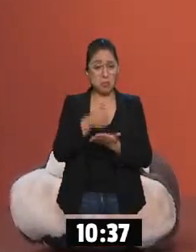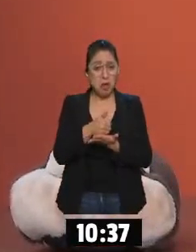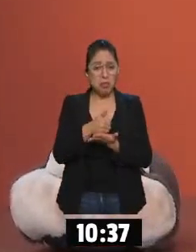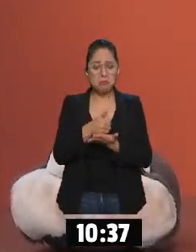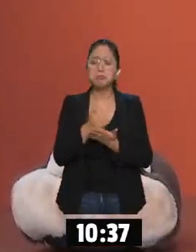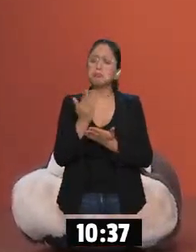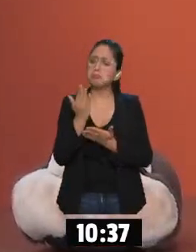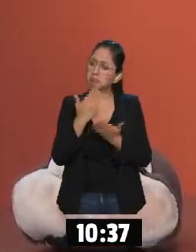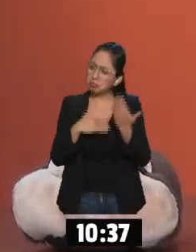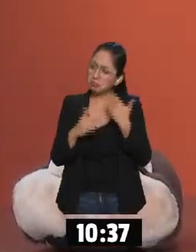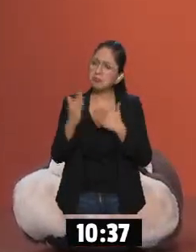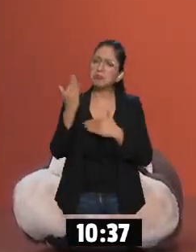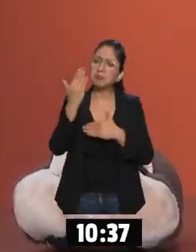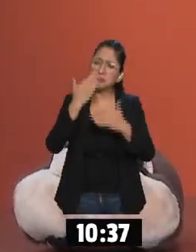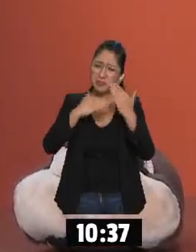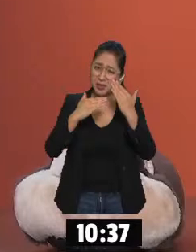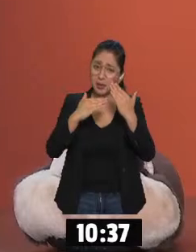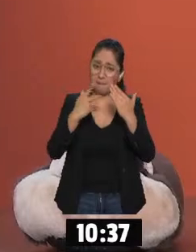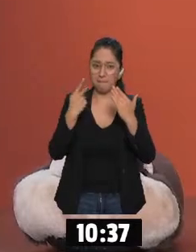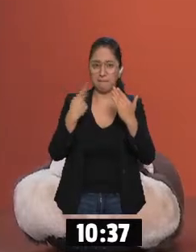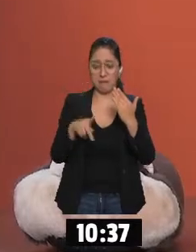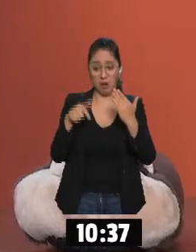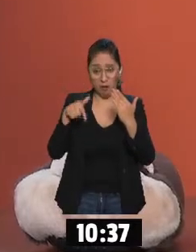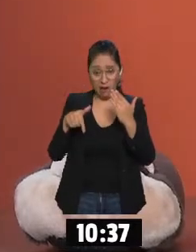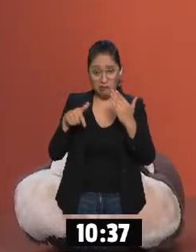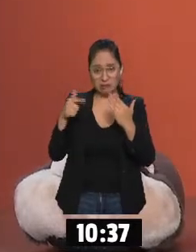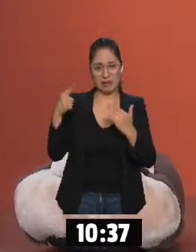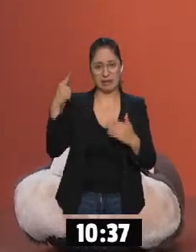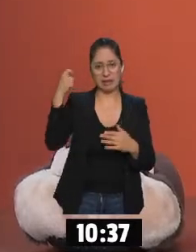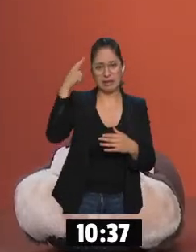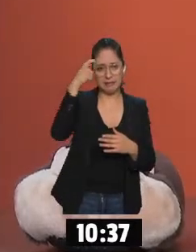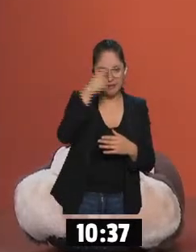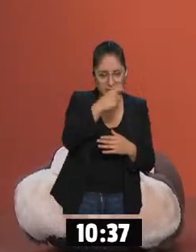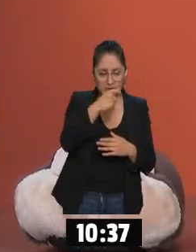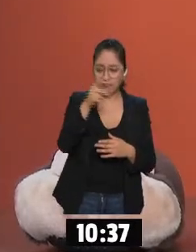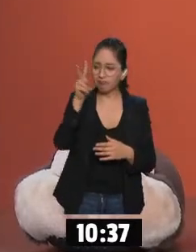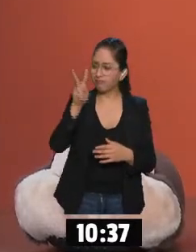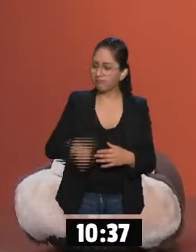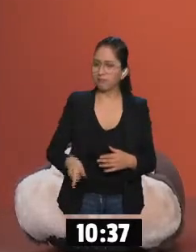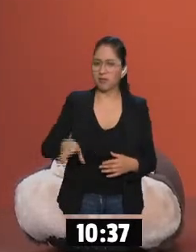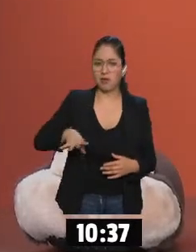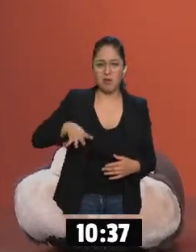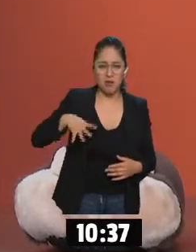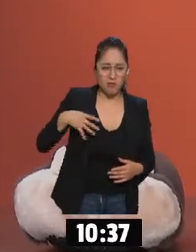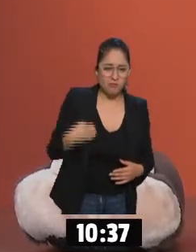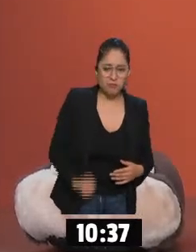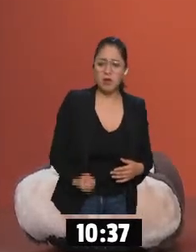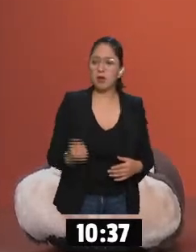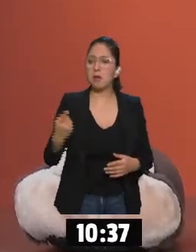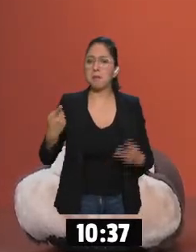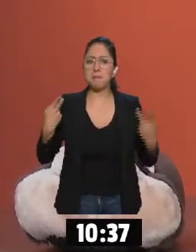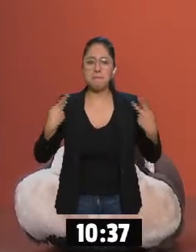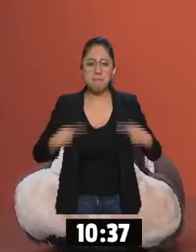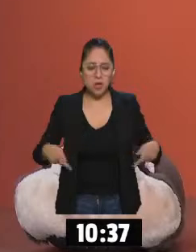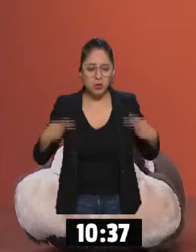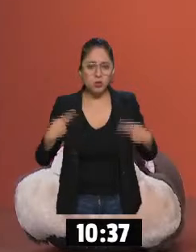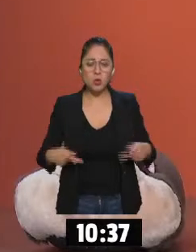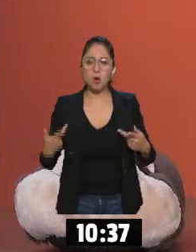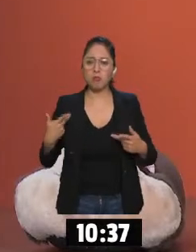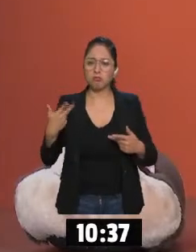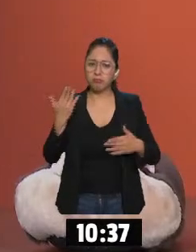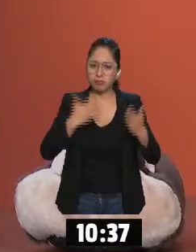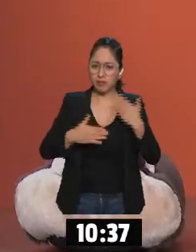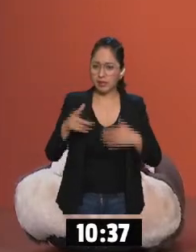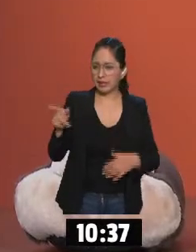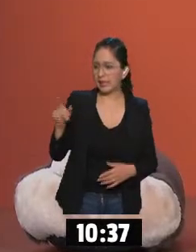sido cosa sencilla, no está fácil. Ha sido una batalla que han librado personas como nuestra invitada de hoy,